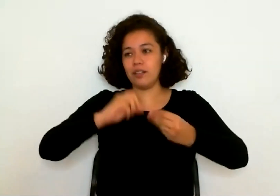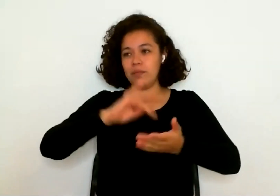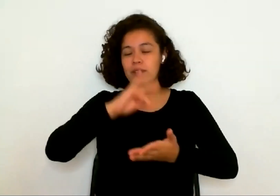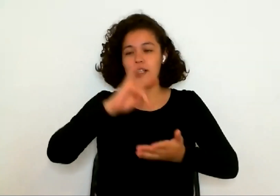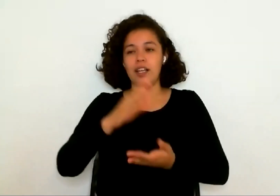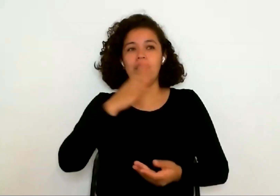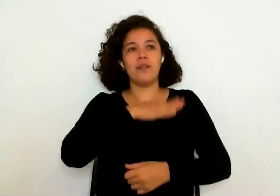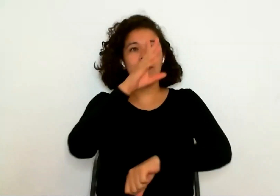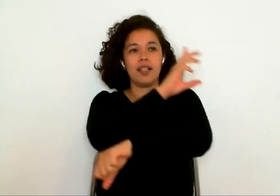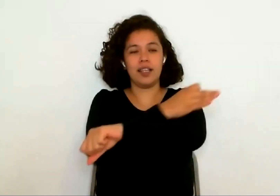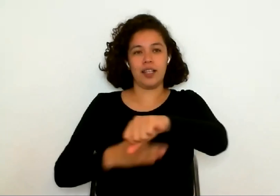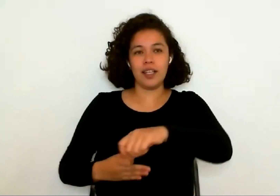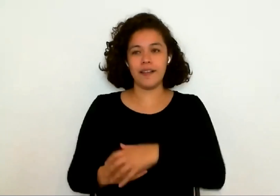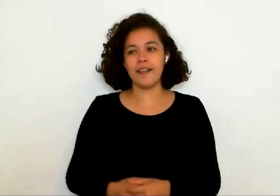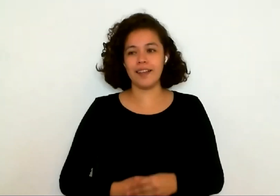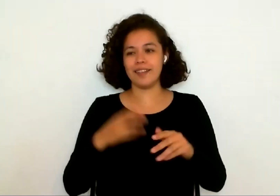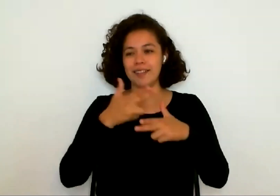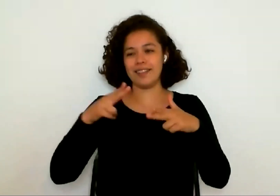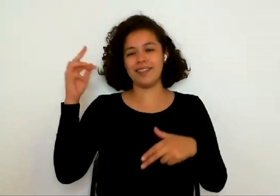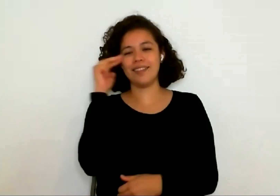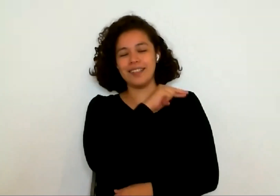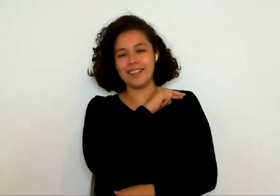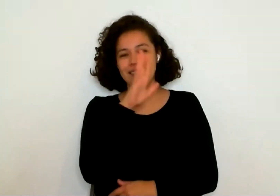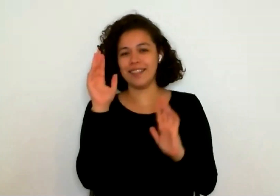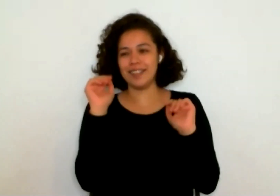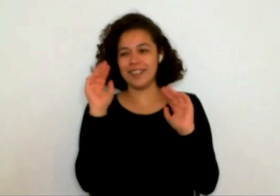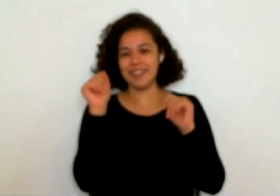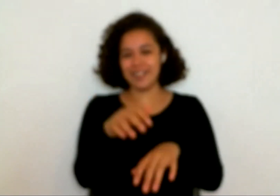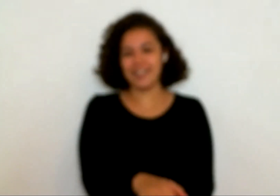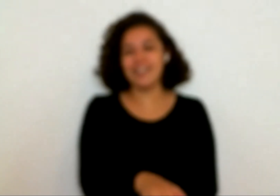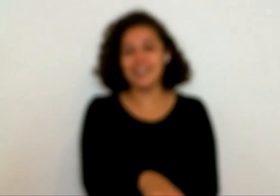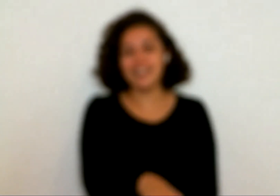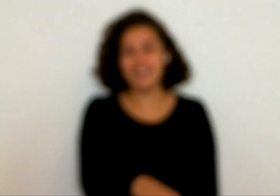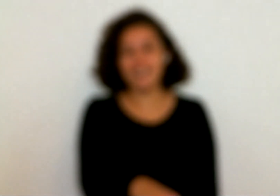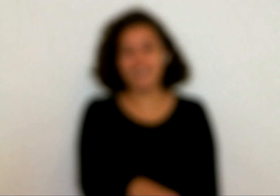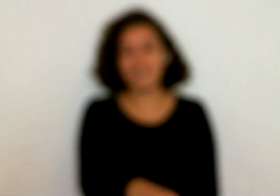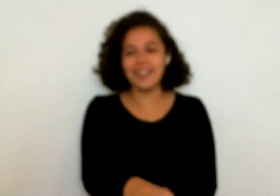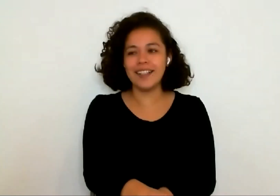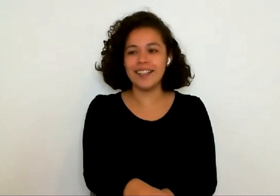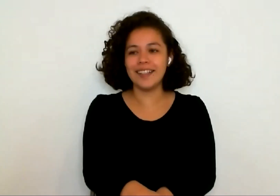tengan una excelente tarde. Hasta pronto. Gracias. Gracias. Gracias.